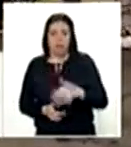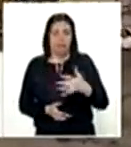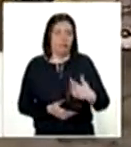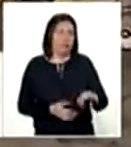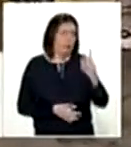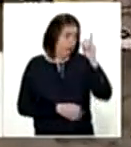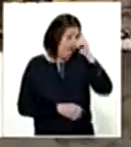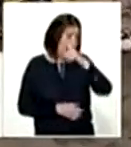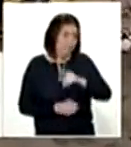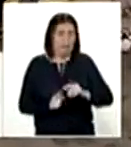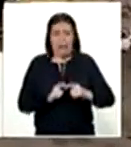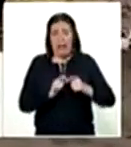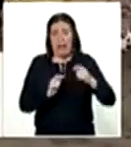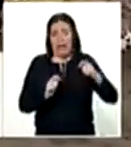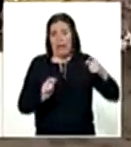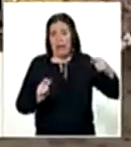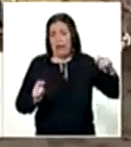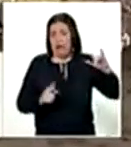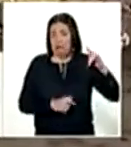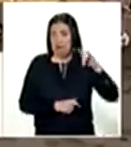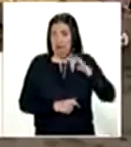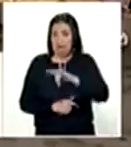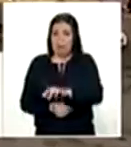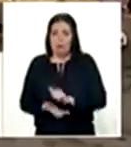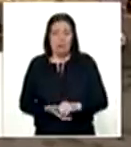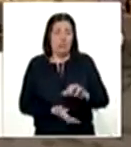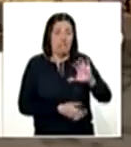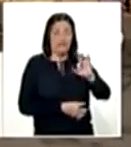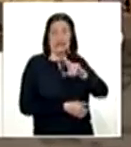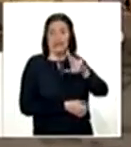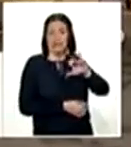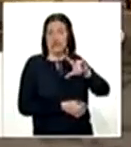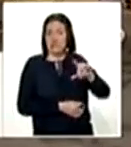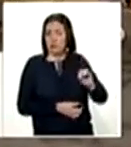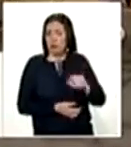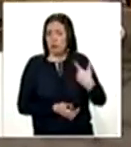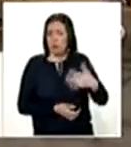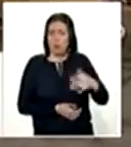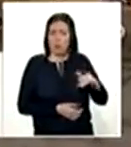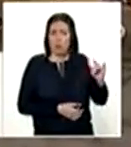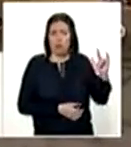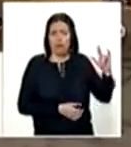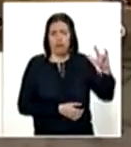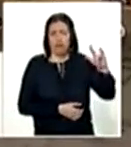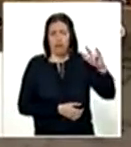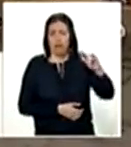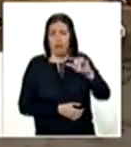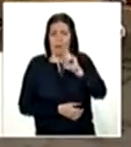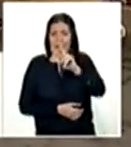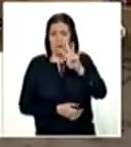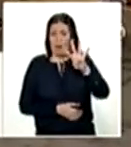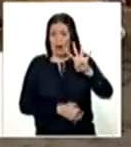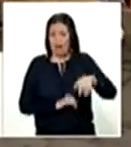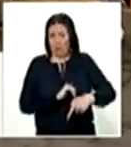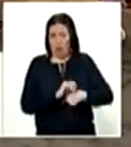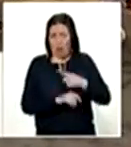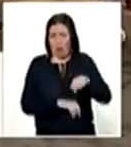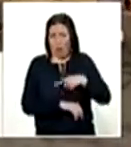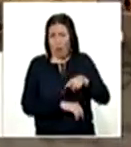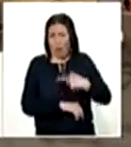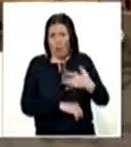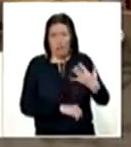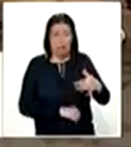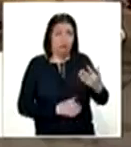complicado y más largo, por supuesto, el viaje. Por ejemplo, André Carrillo nos decía que tuvo un viaje de casi 24 horas. No, es una